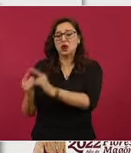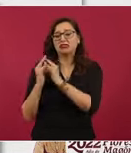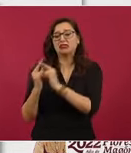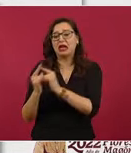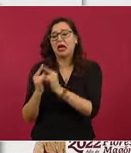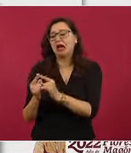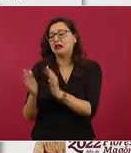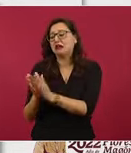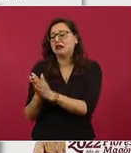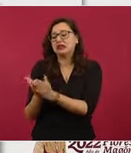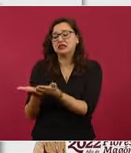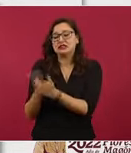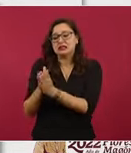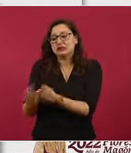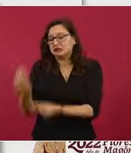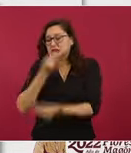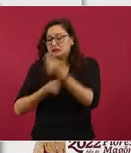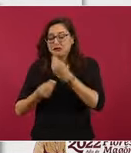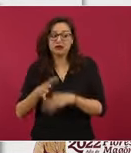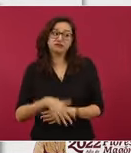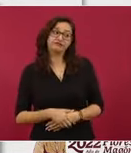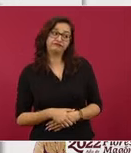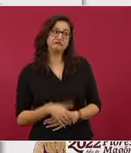garnacha. Yo diría mucha honra.